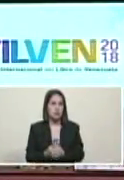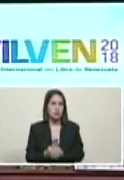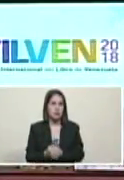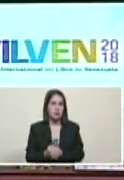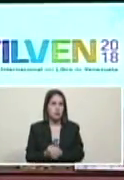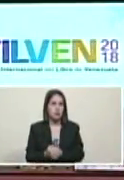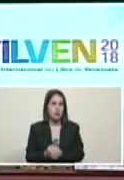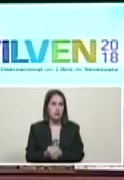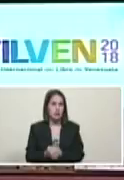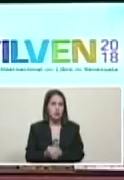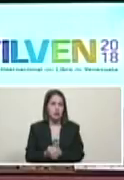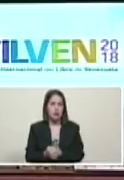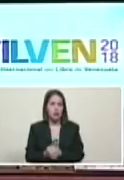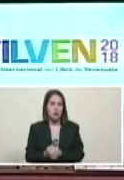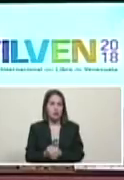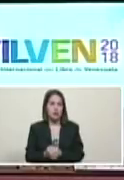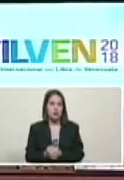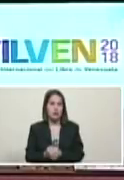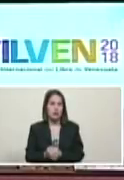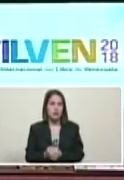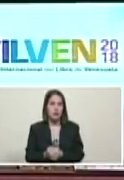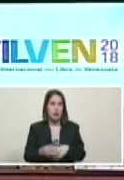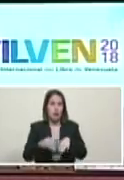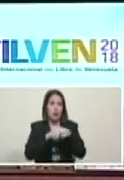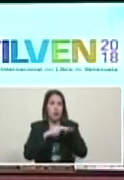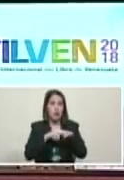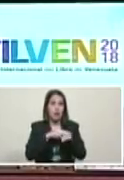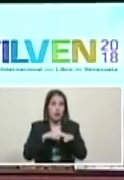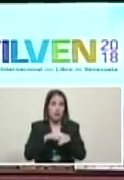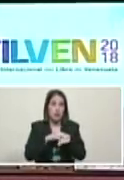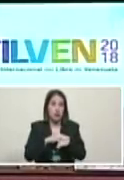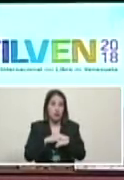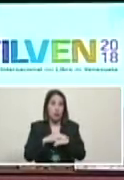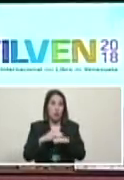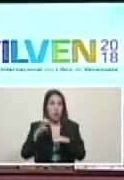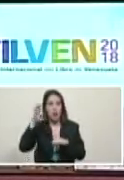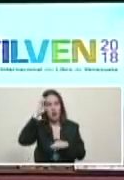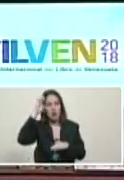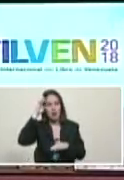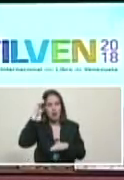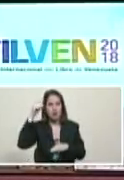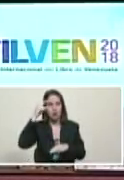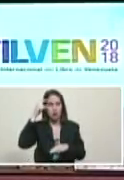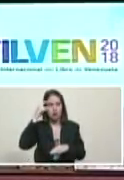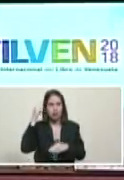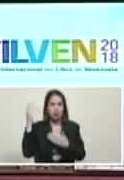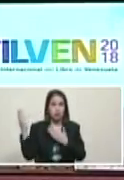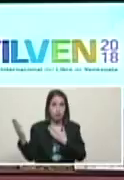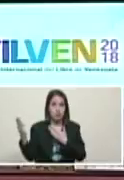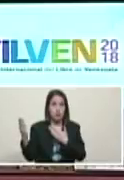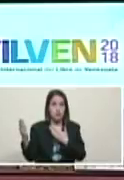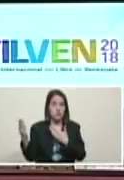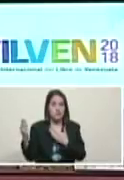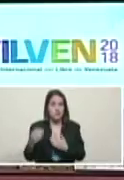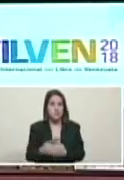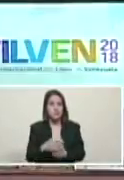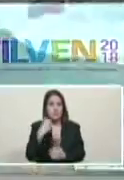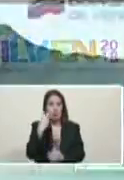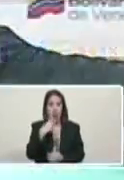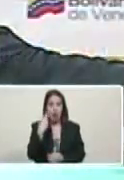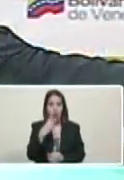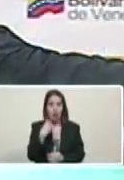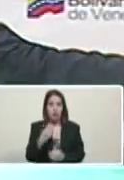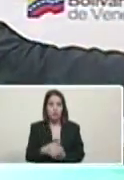llegó, se lo consultaba al ministro Ernesto Villegas, The World Cultural Score